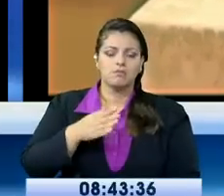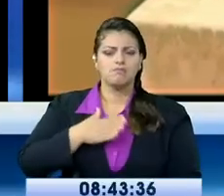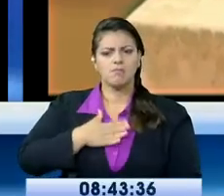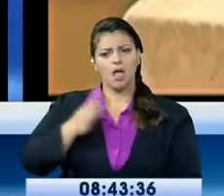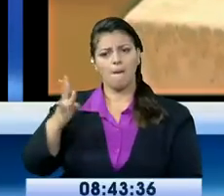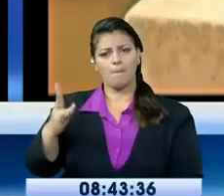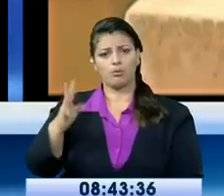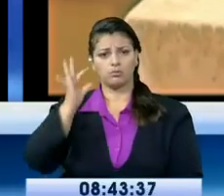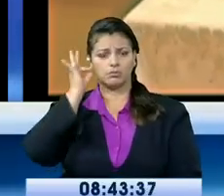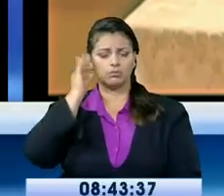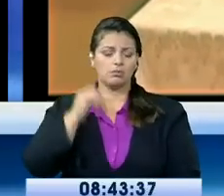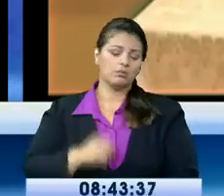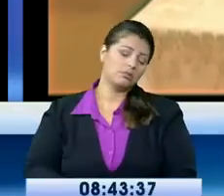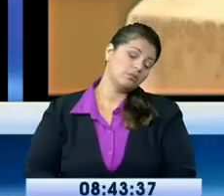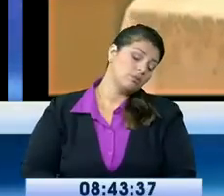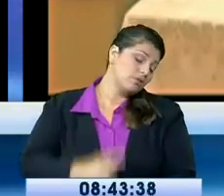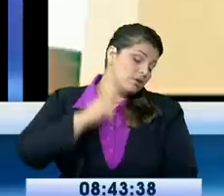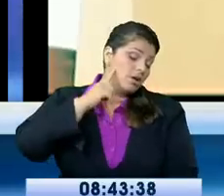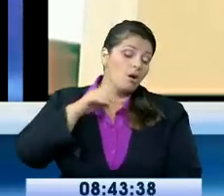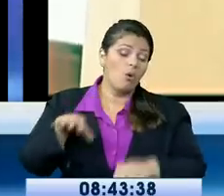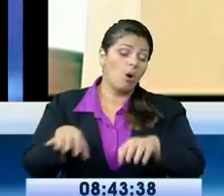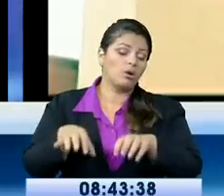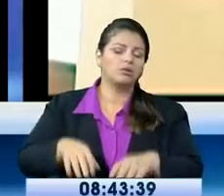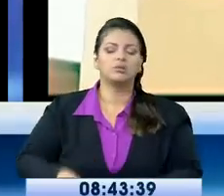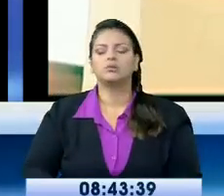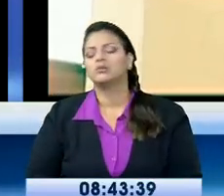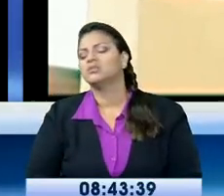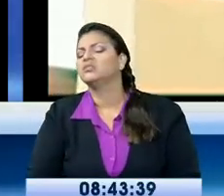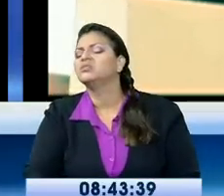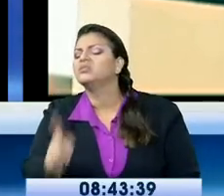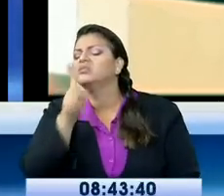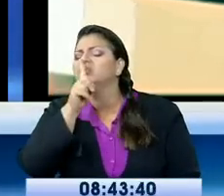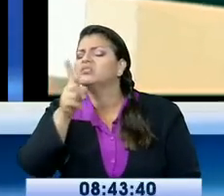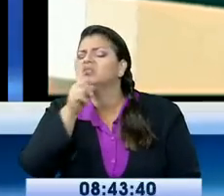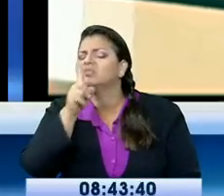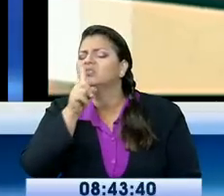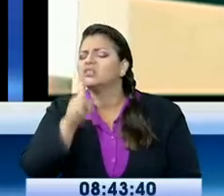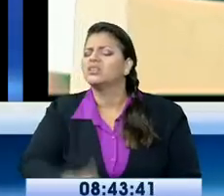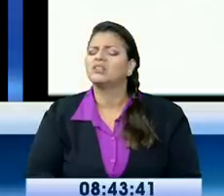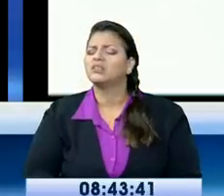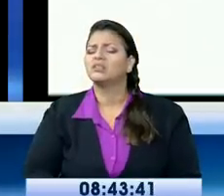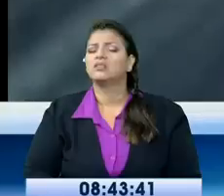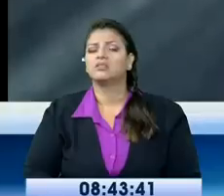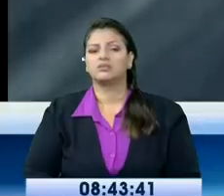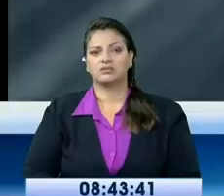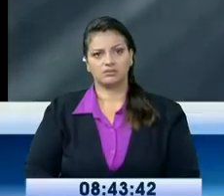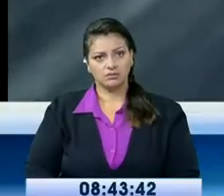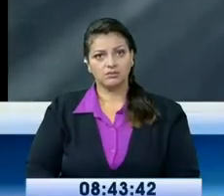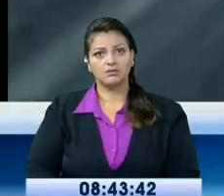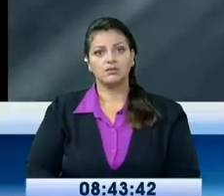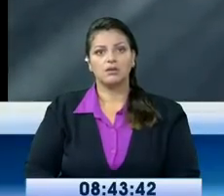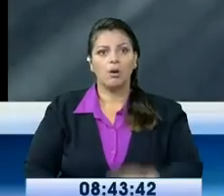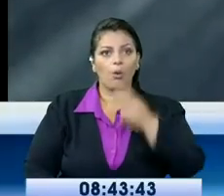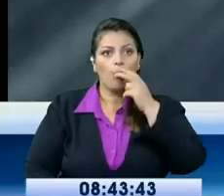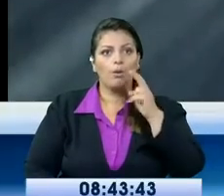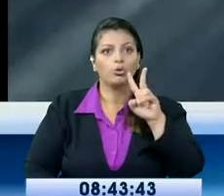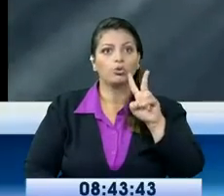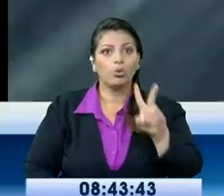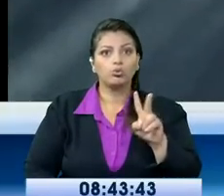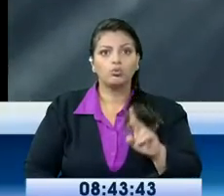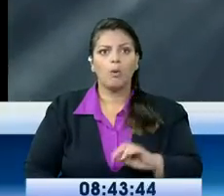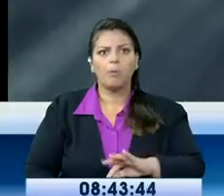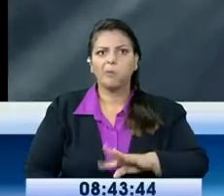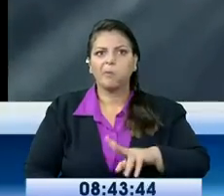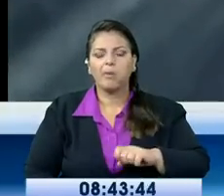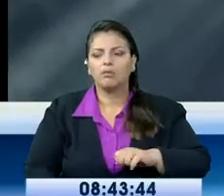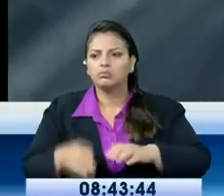domicilio y salen por ahí mismo. Y no, claro, no me alcanzaron a vaciar la casa por el ruido de la perra. Don César Merchán indicó que uno